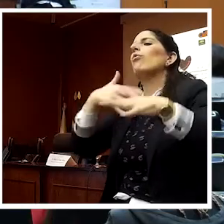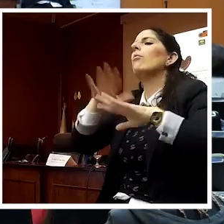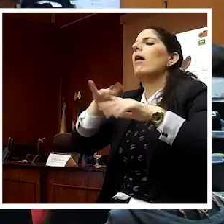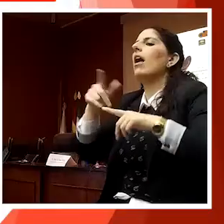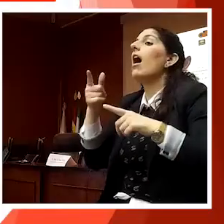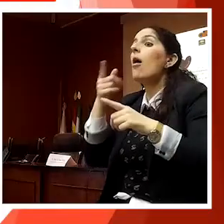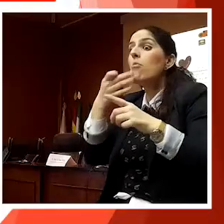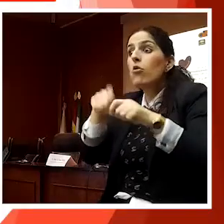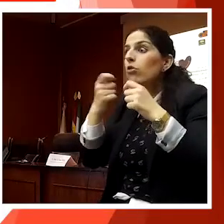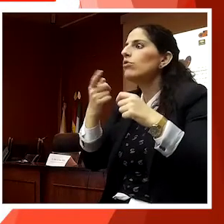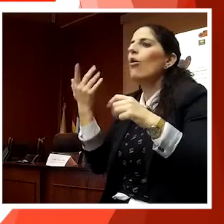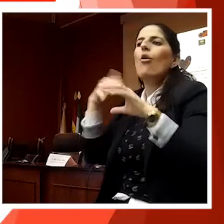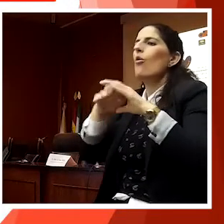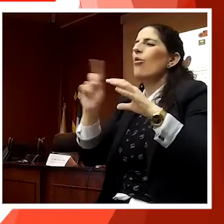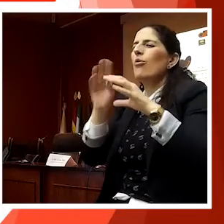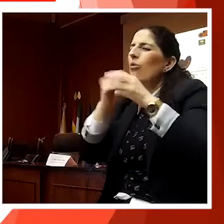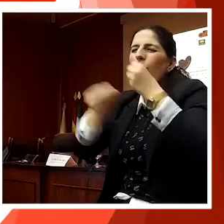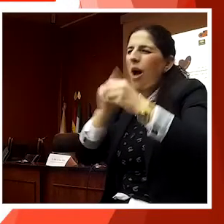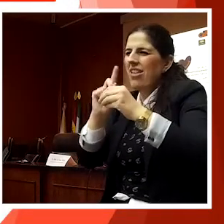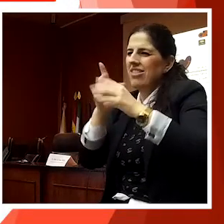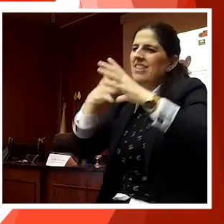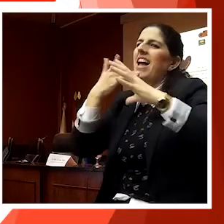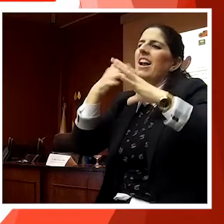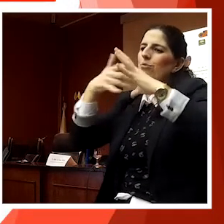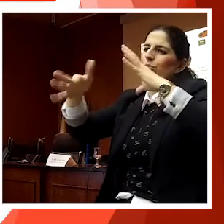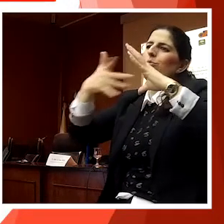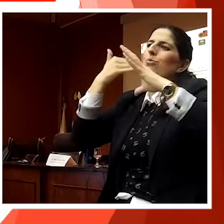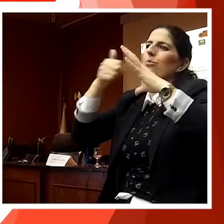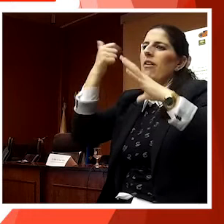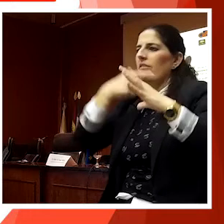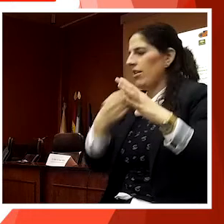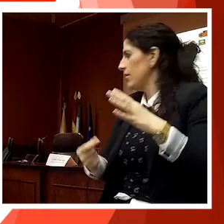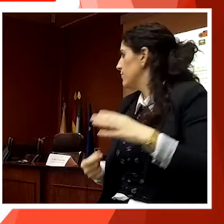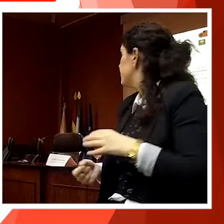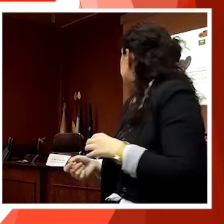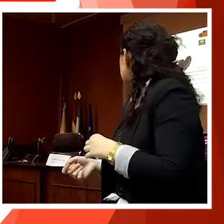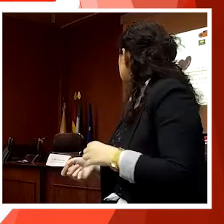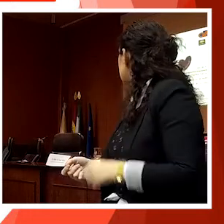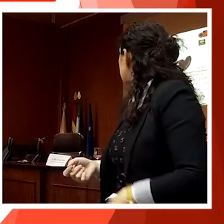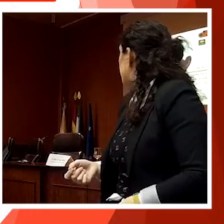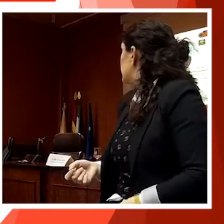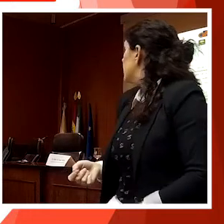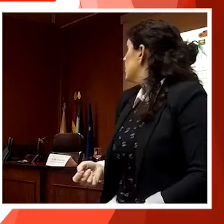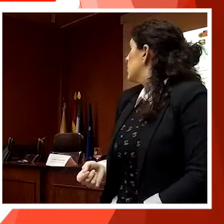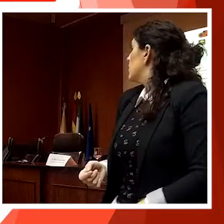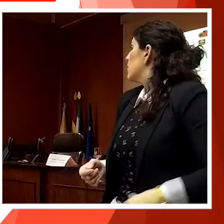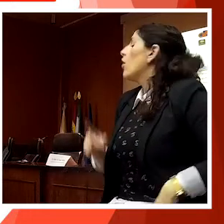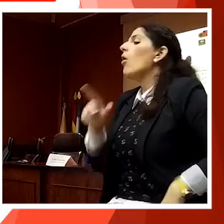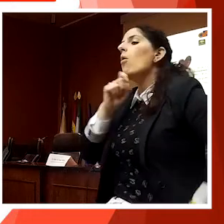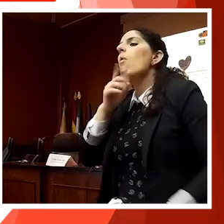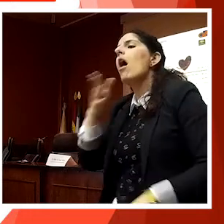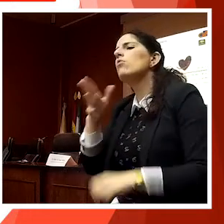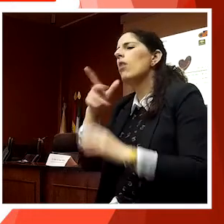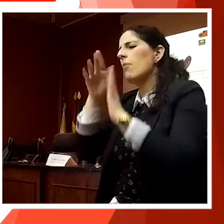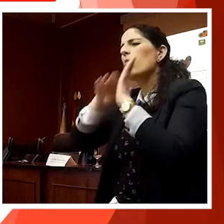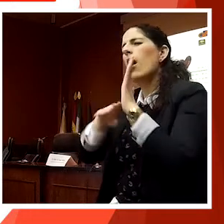¿Y cómo podemos transmitir un poco de información y de ayuda a la hora de tener un infarto? Bueno, pues hay un